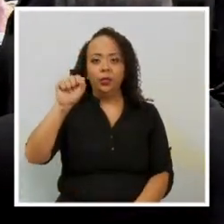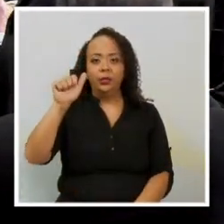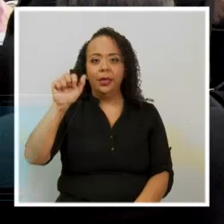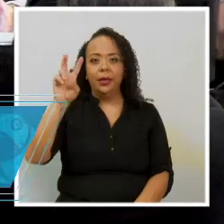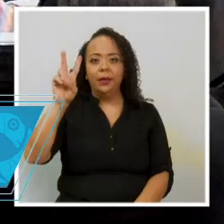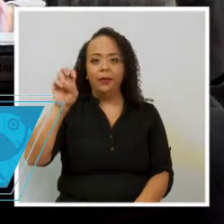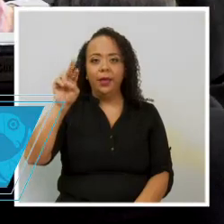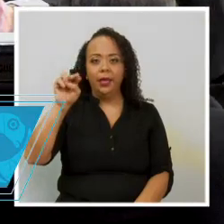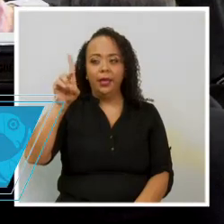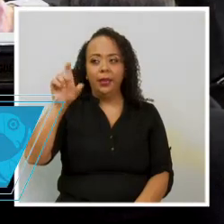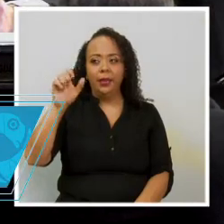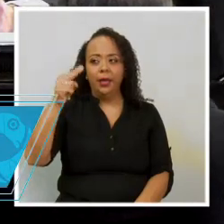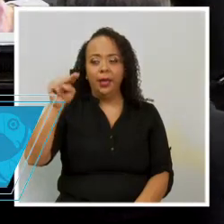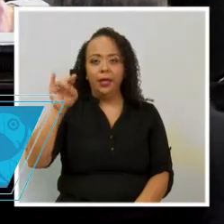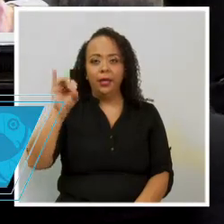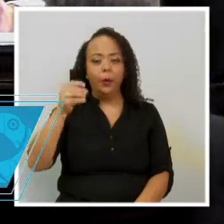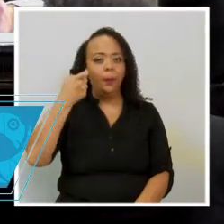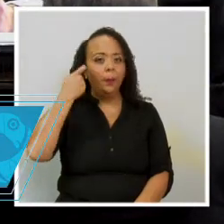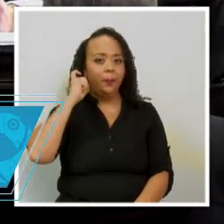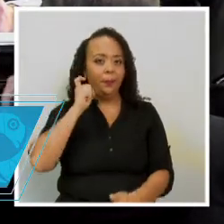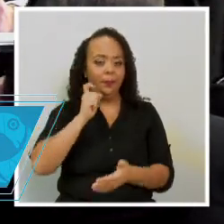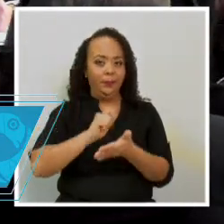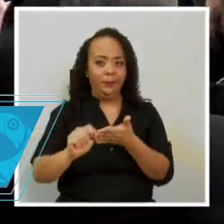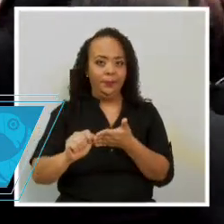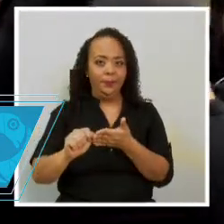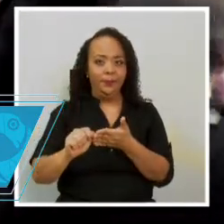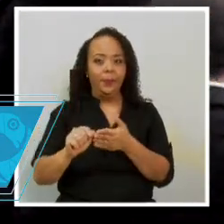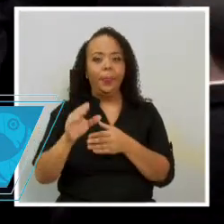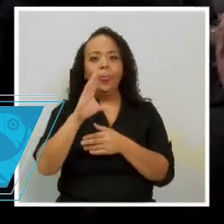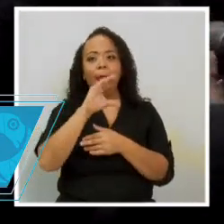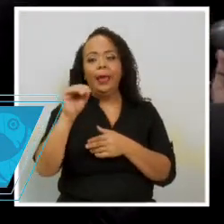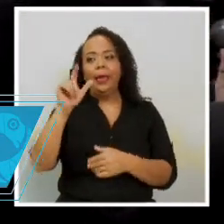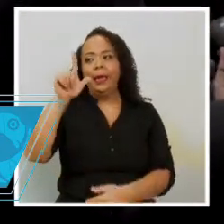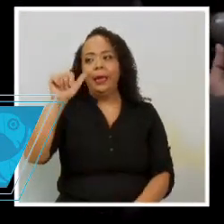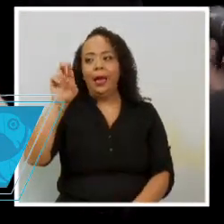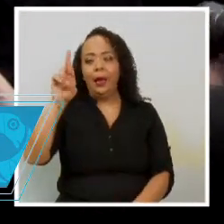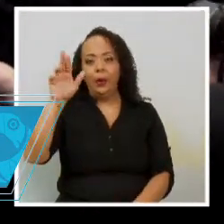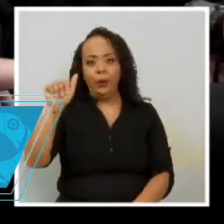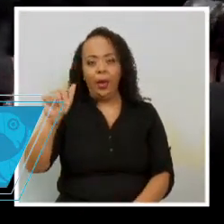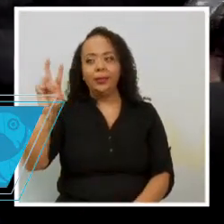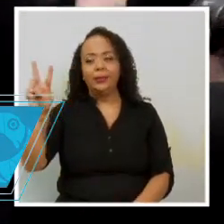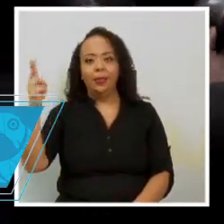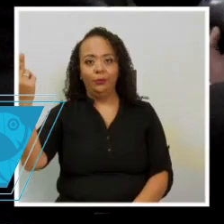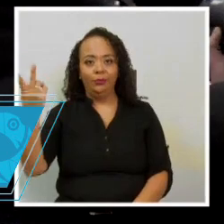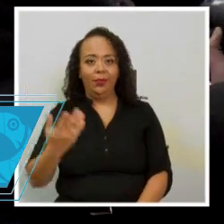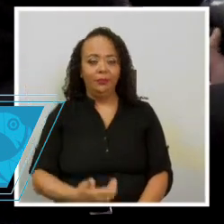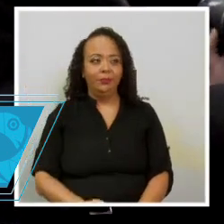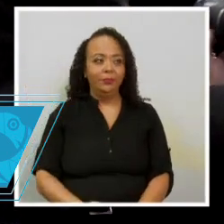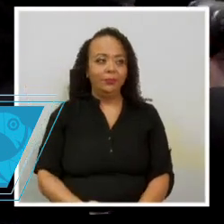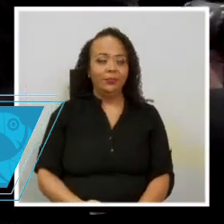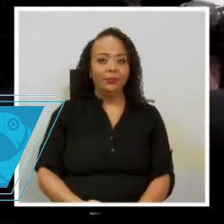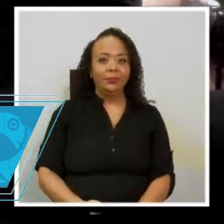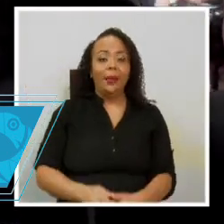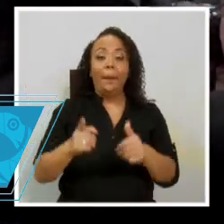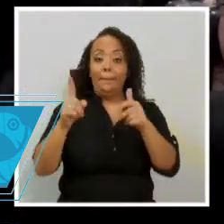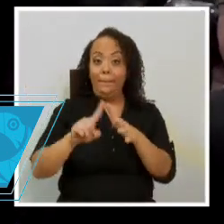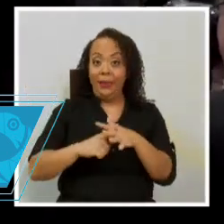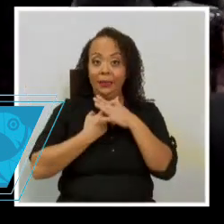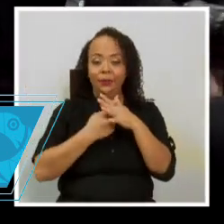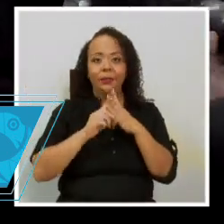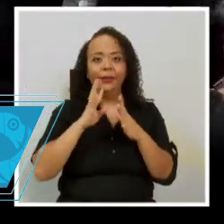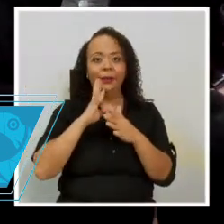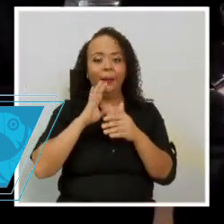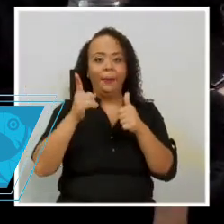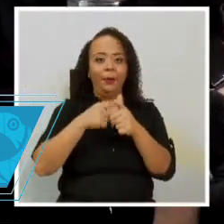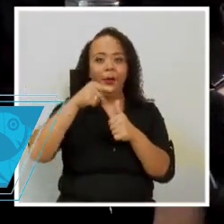en la primera secretaría, Melanie Corrales. Y Laura Guido iría en la segunda. O sea que se estarían invirtiendo, porque en un inicio se hablaba